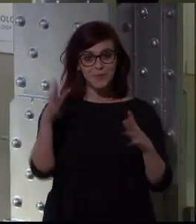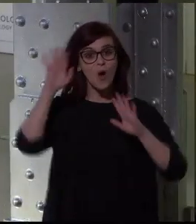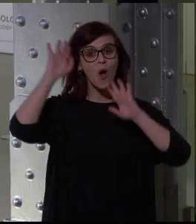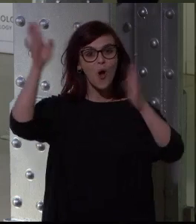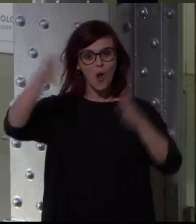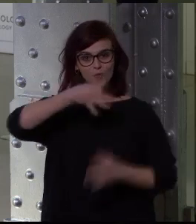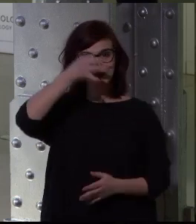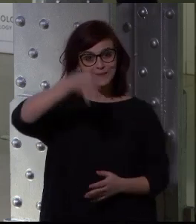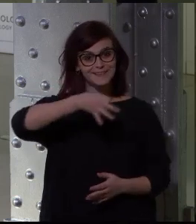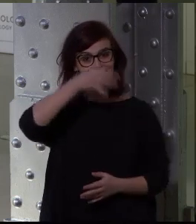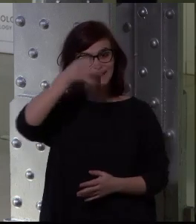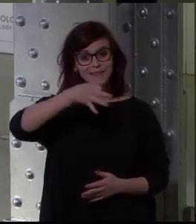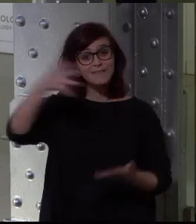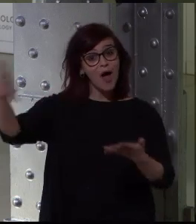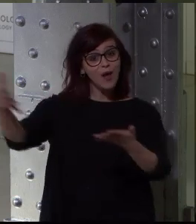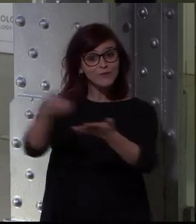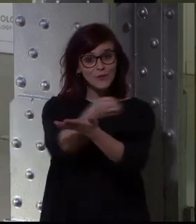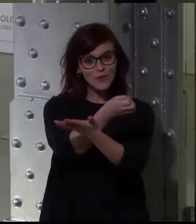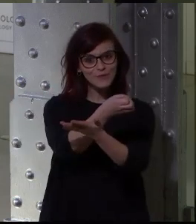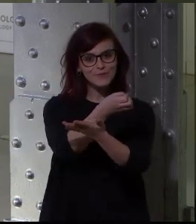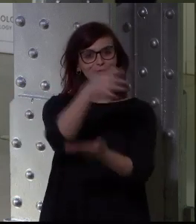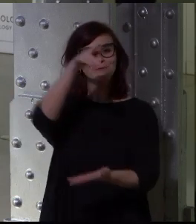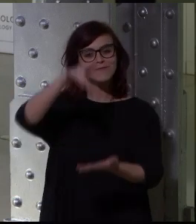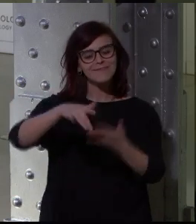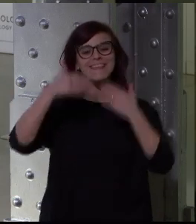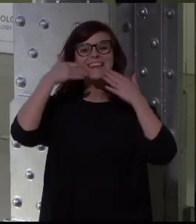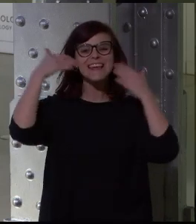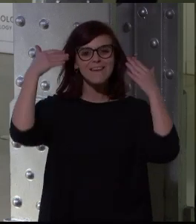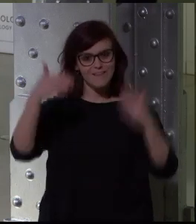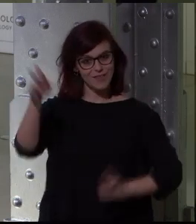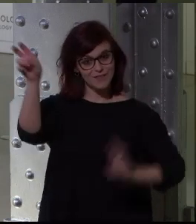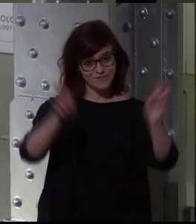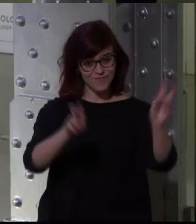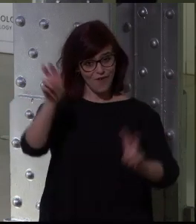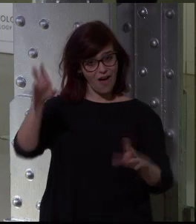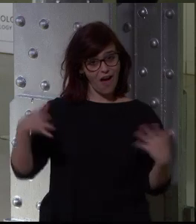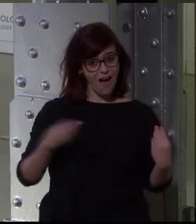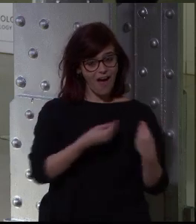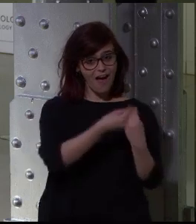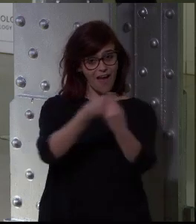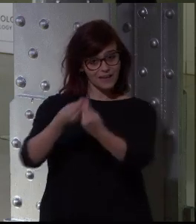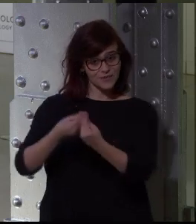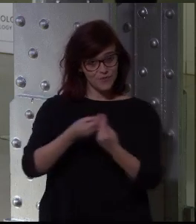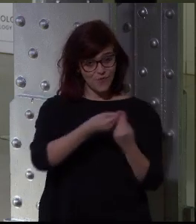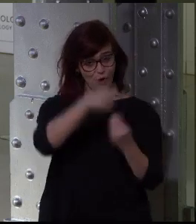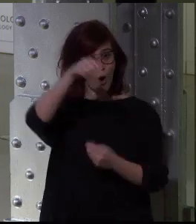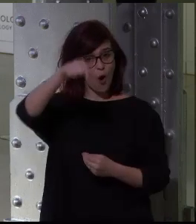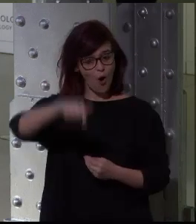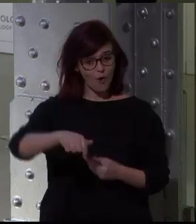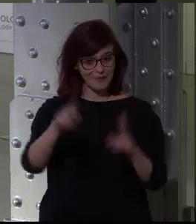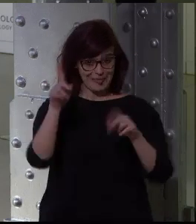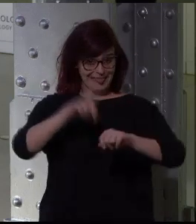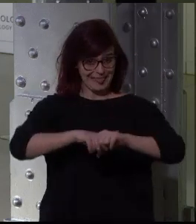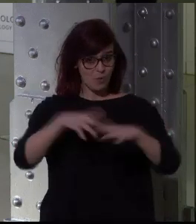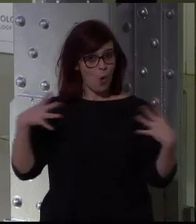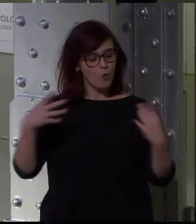Hola, buenas tardes a todos y gracias por estar con nosotros durante este